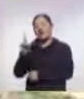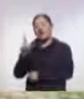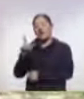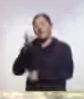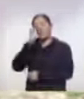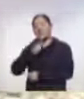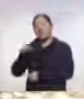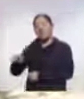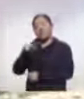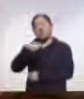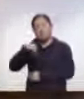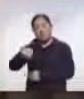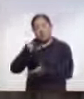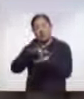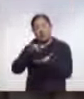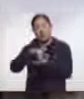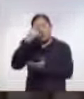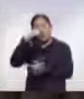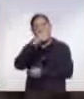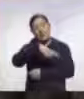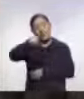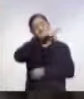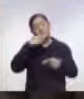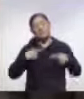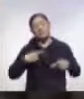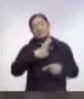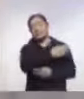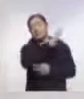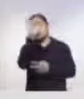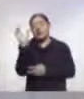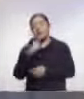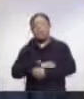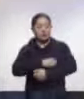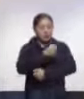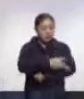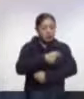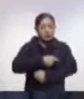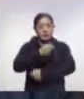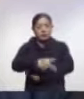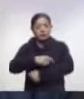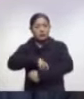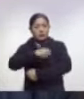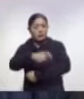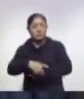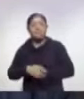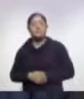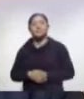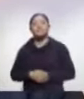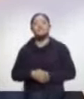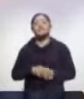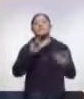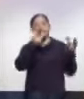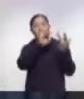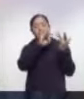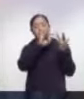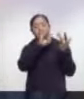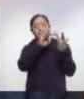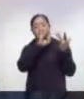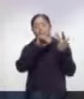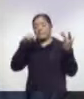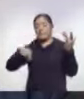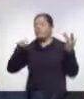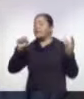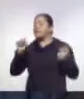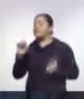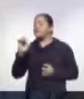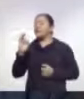apoyo está dirigido a productores para que reciban fertilizante y semillas. Estamos en vinculación, lo que es la Secretaría de Fomento Agropecuario,